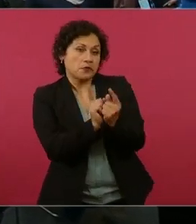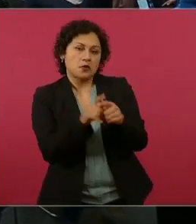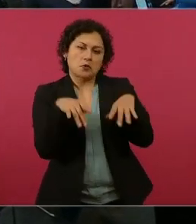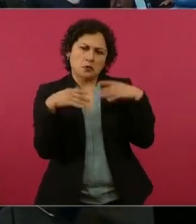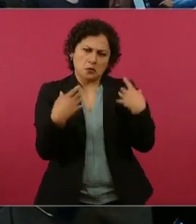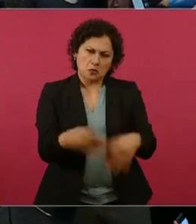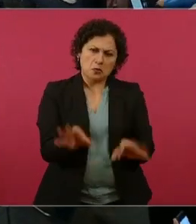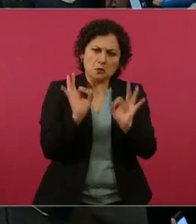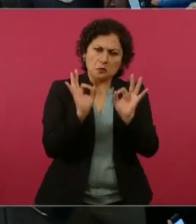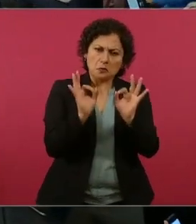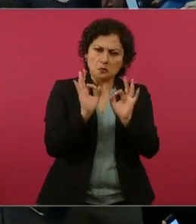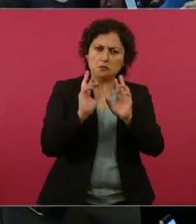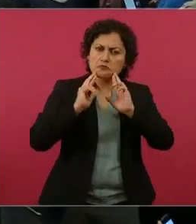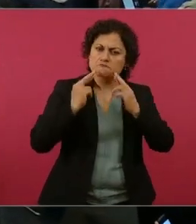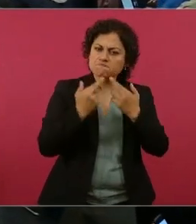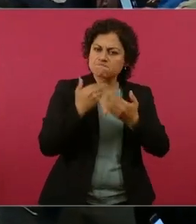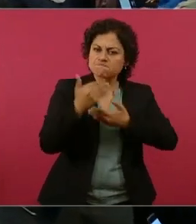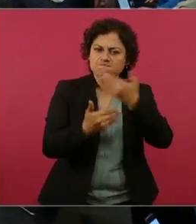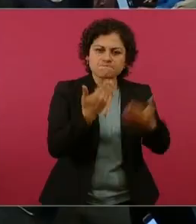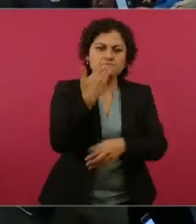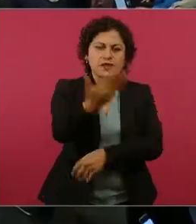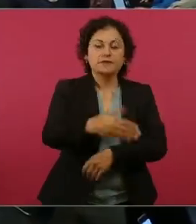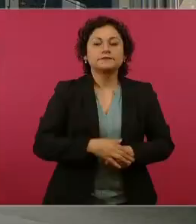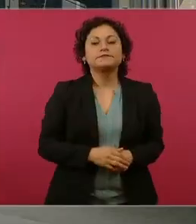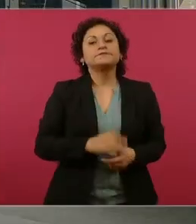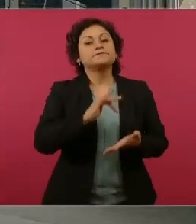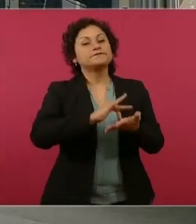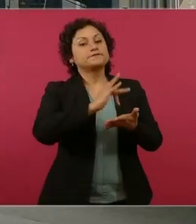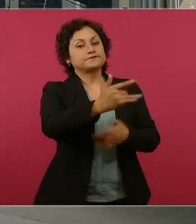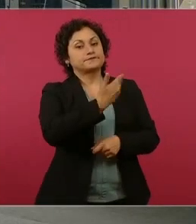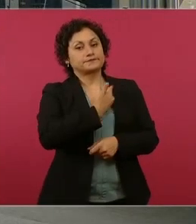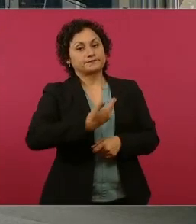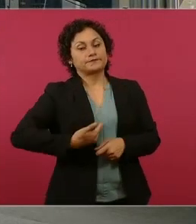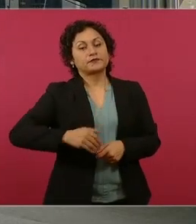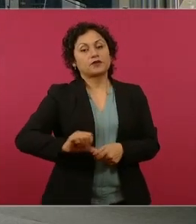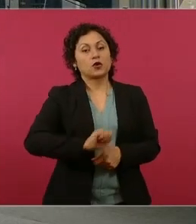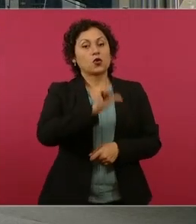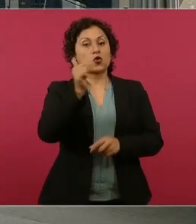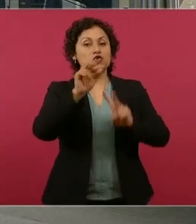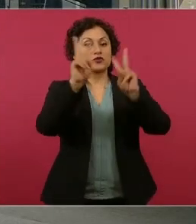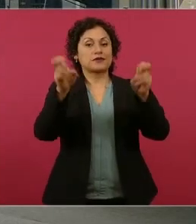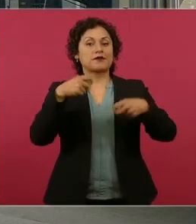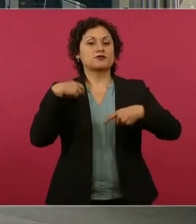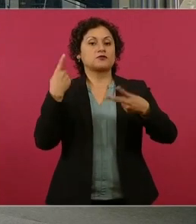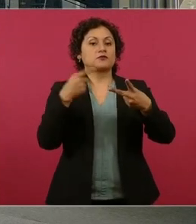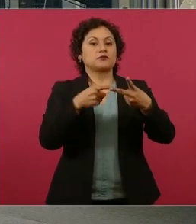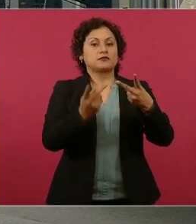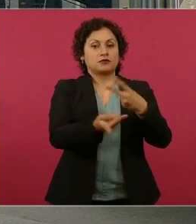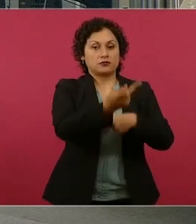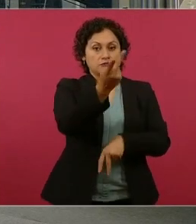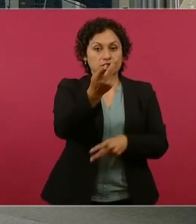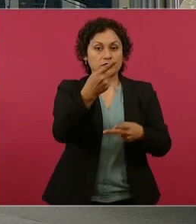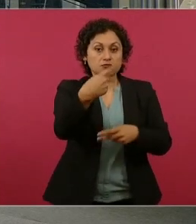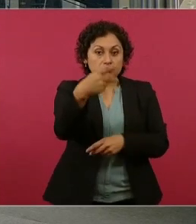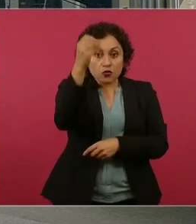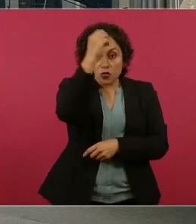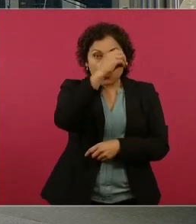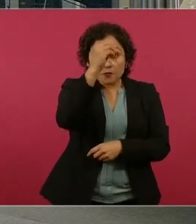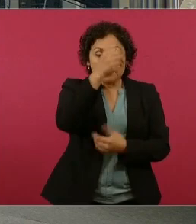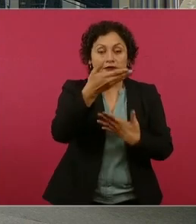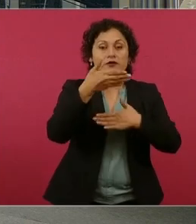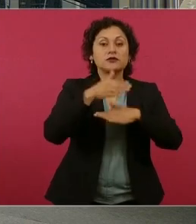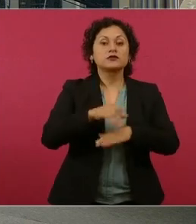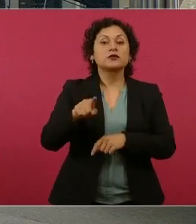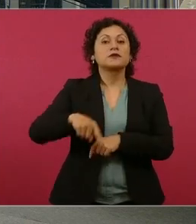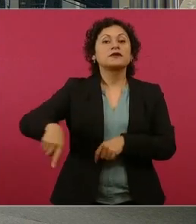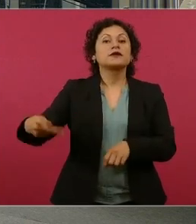reunión, muy constructiva. Gracias, presidente. El siguiente tema del que le pregunté es su opinión sobre esta decisión del Tribunal de